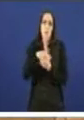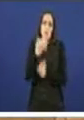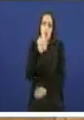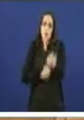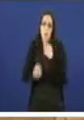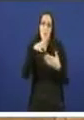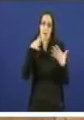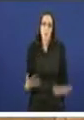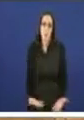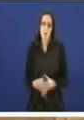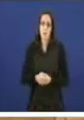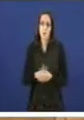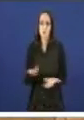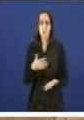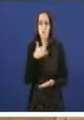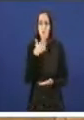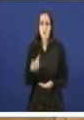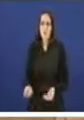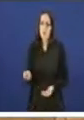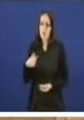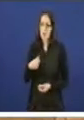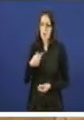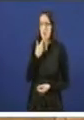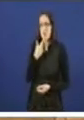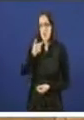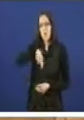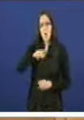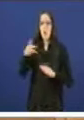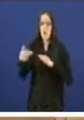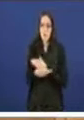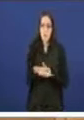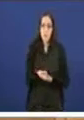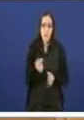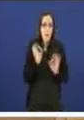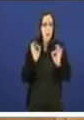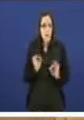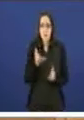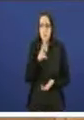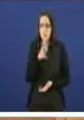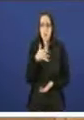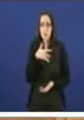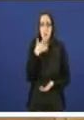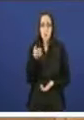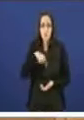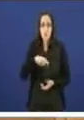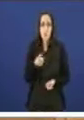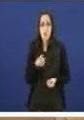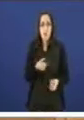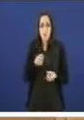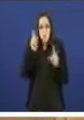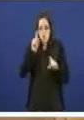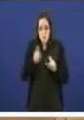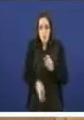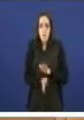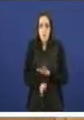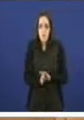vivir. E non é responsable acusar de recortes cando que hai un esforzo extraordinario e realista na defensa do gasto educativo, incrementando